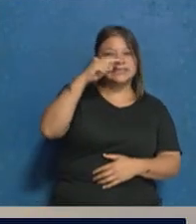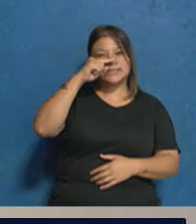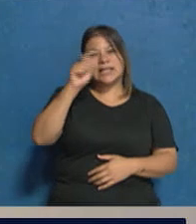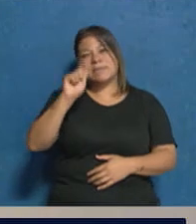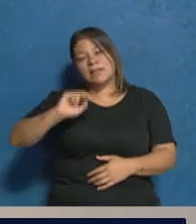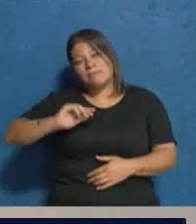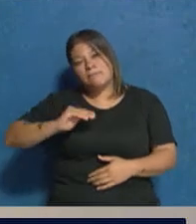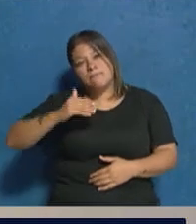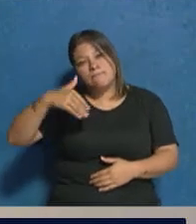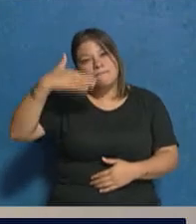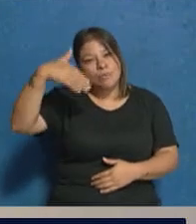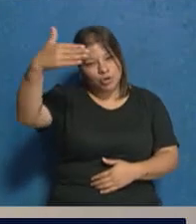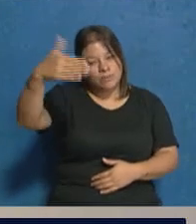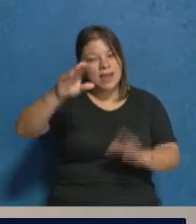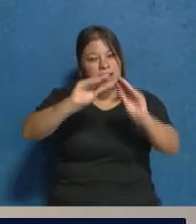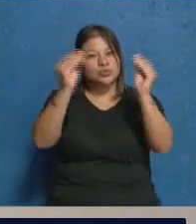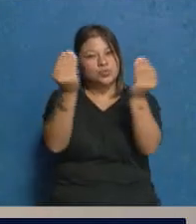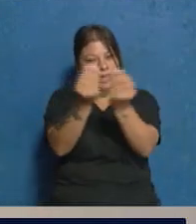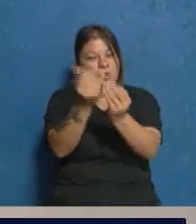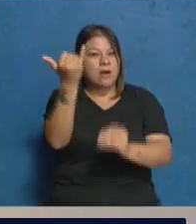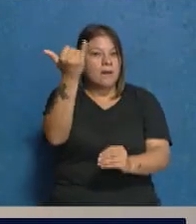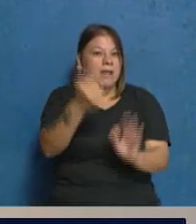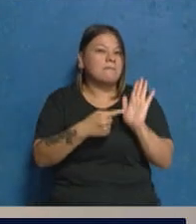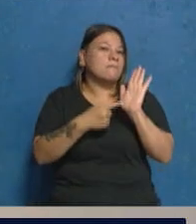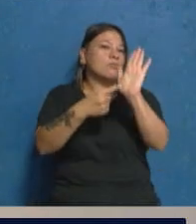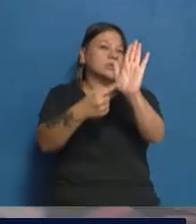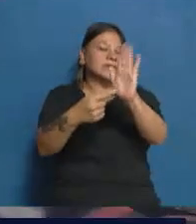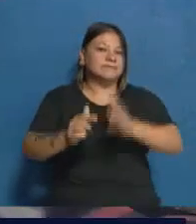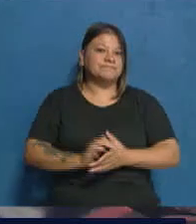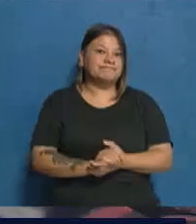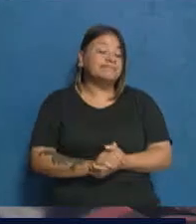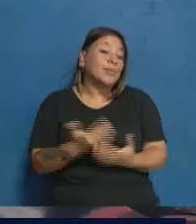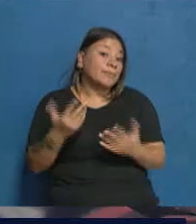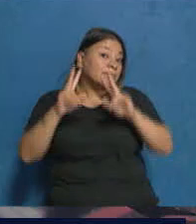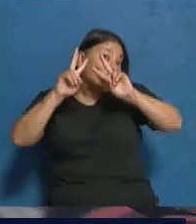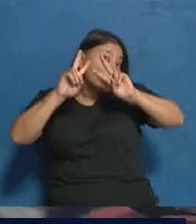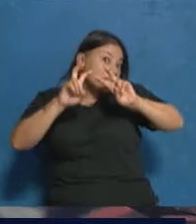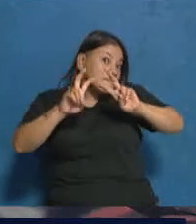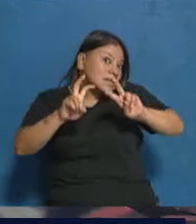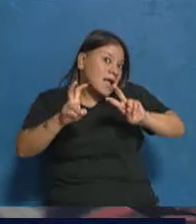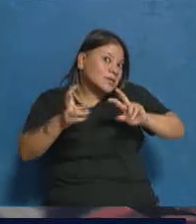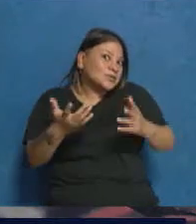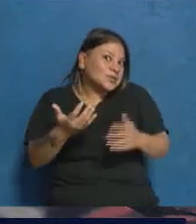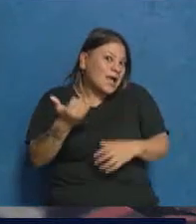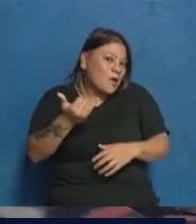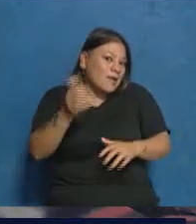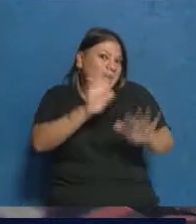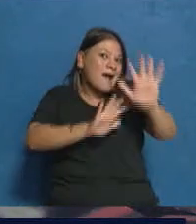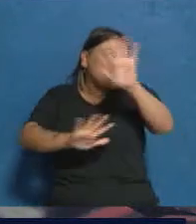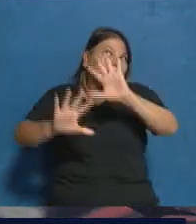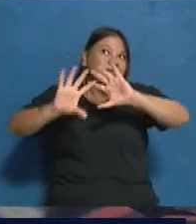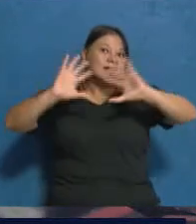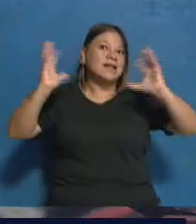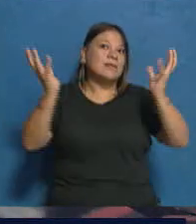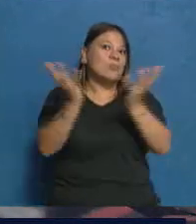6 o 7 meses, ya tendremos resultados. Y es una de las tantas investigaciones sí. Que se está realizando, Roxy, en el mundo